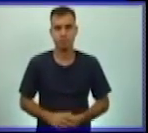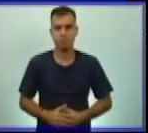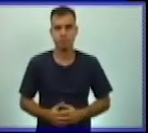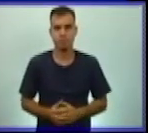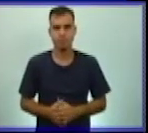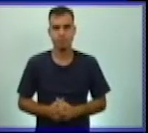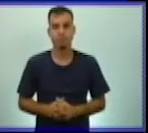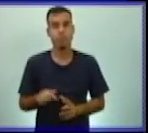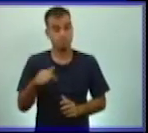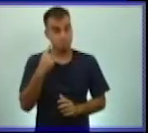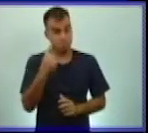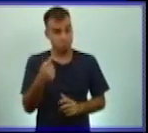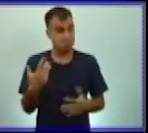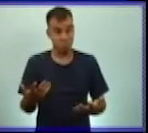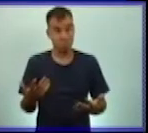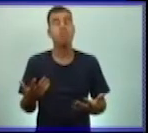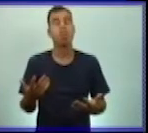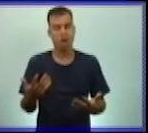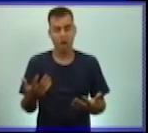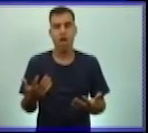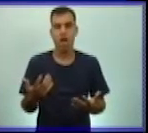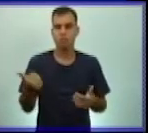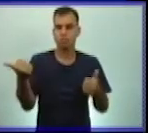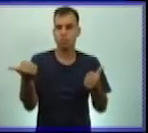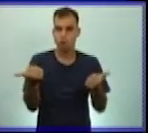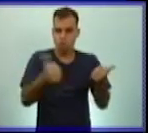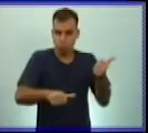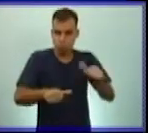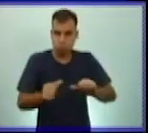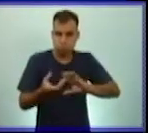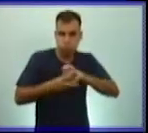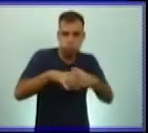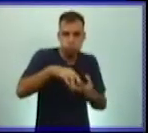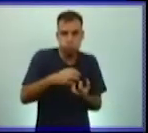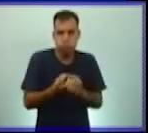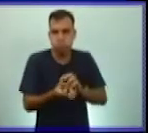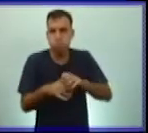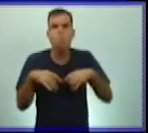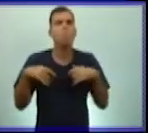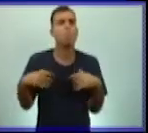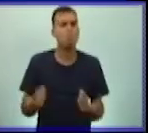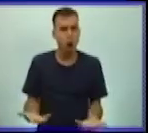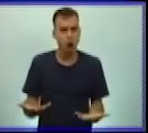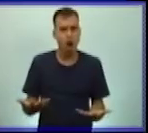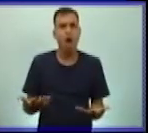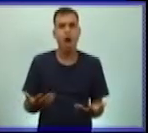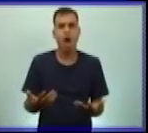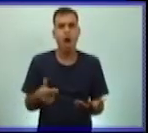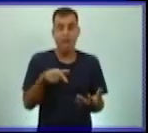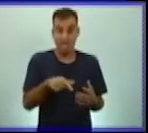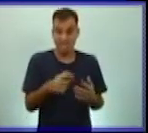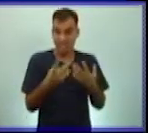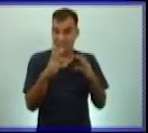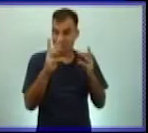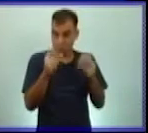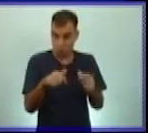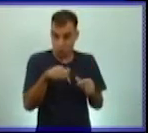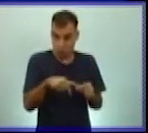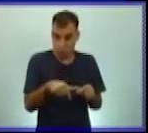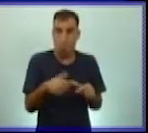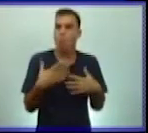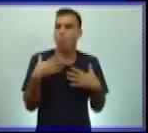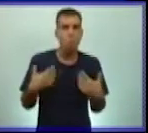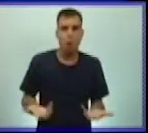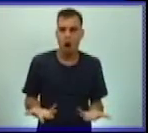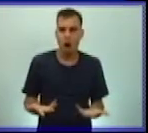Vamos a ver con qué sustancias reacciona el dioxígeno y qué sustancias se obtienen como producto de esas